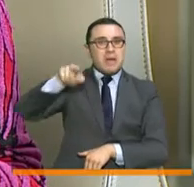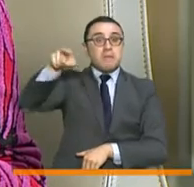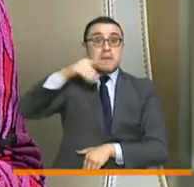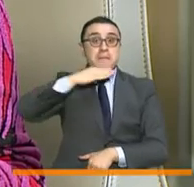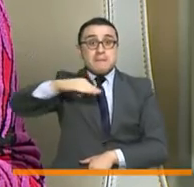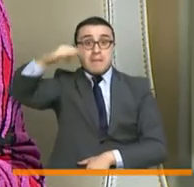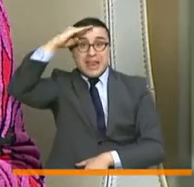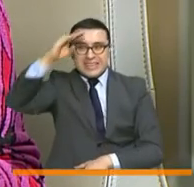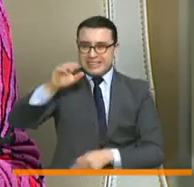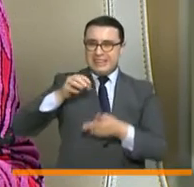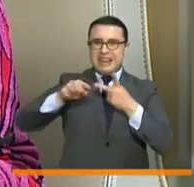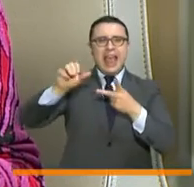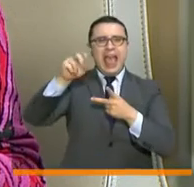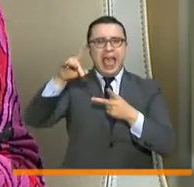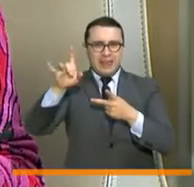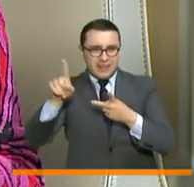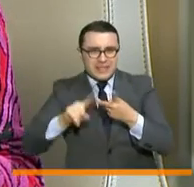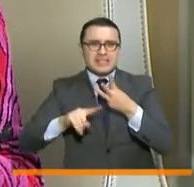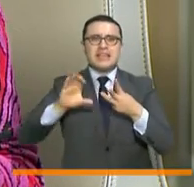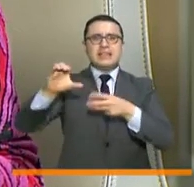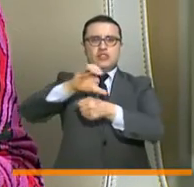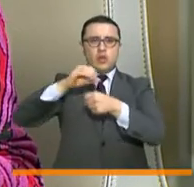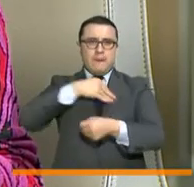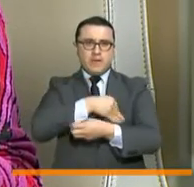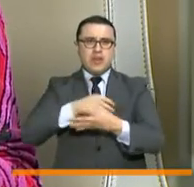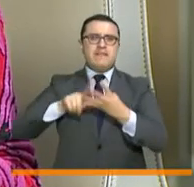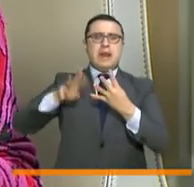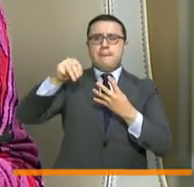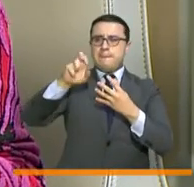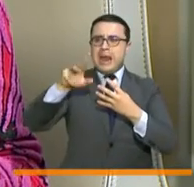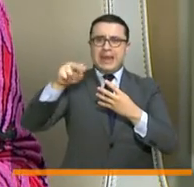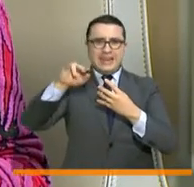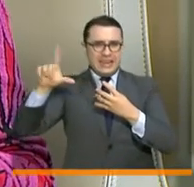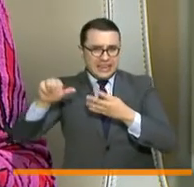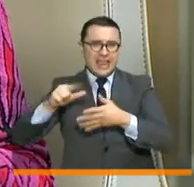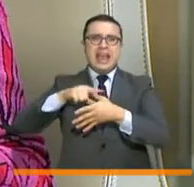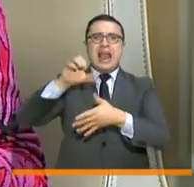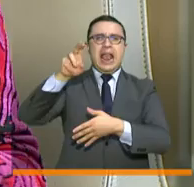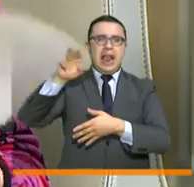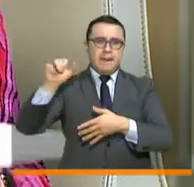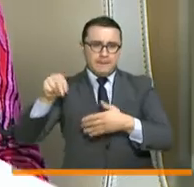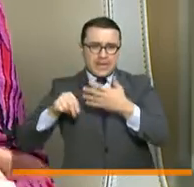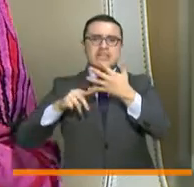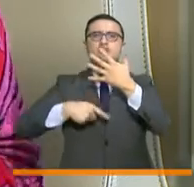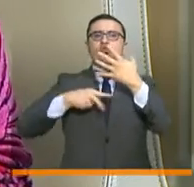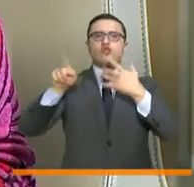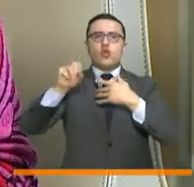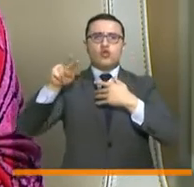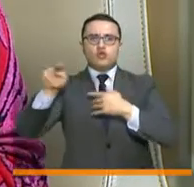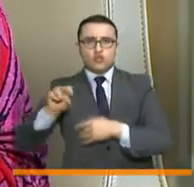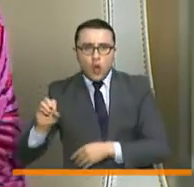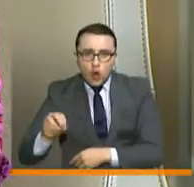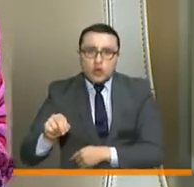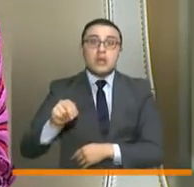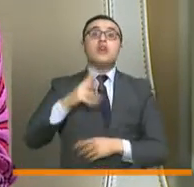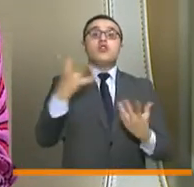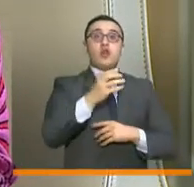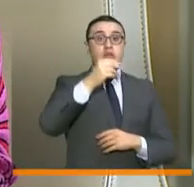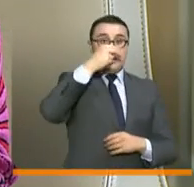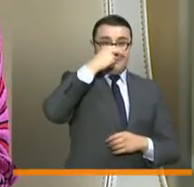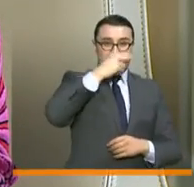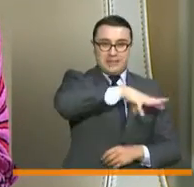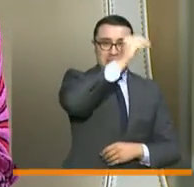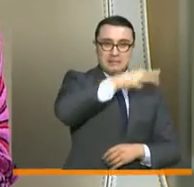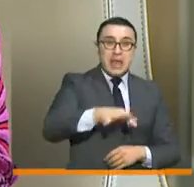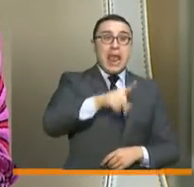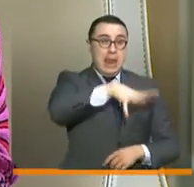Medellín, Andes, Ciudad Bolívar, Jardín, Marinilla, Carmen de Viboral, Sonsón. En Santa Marta, las comunidades de la Sierra Nevada, en Norte de